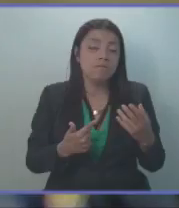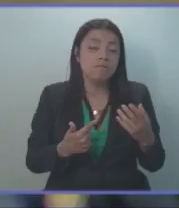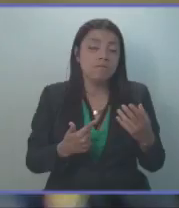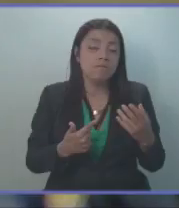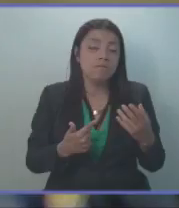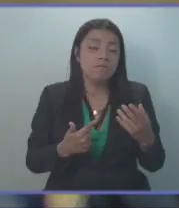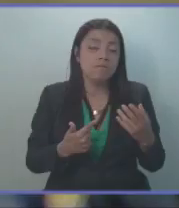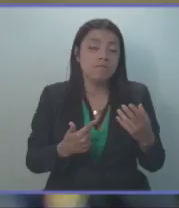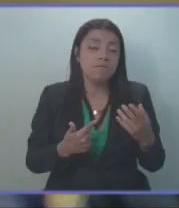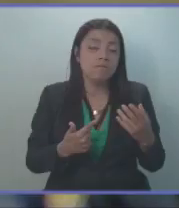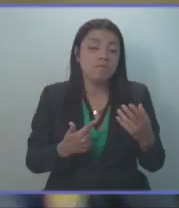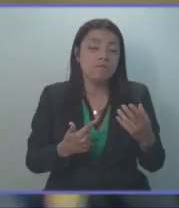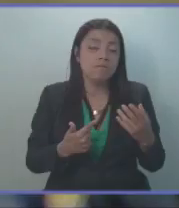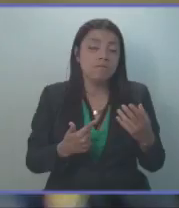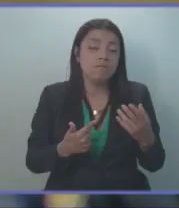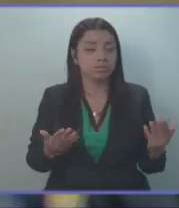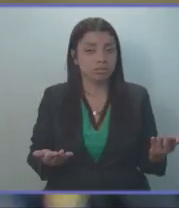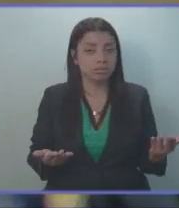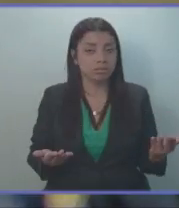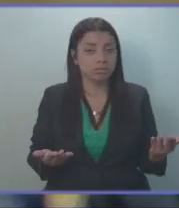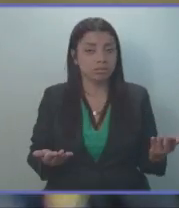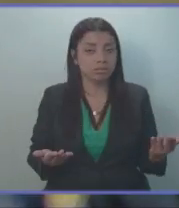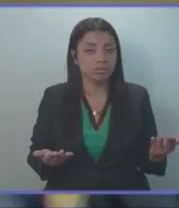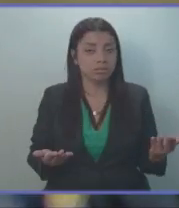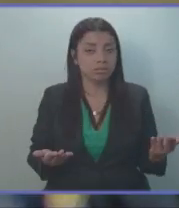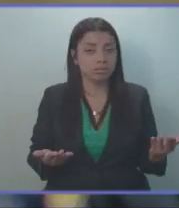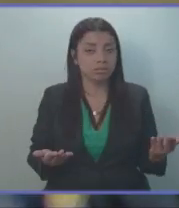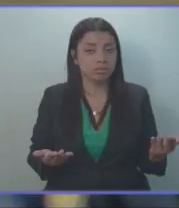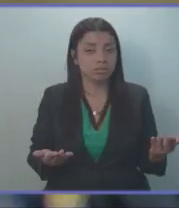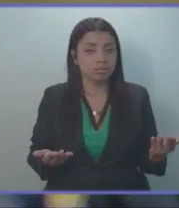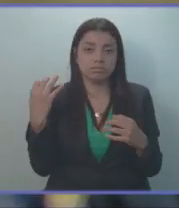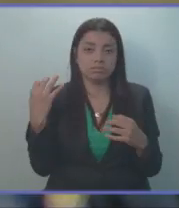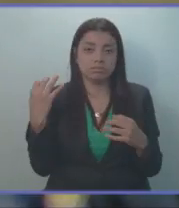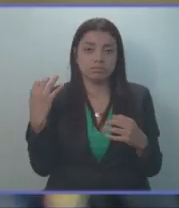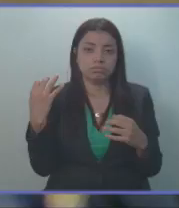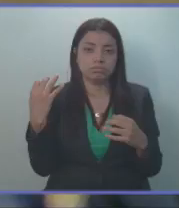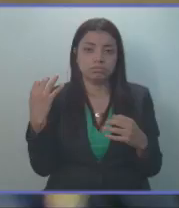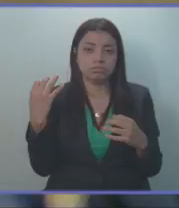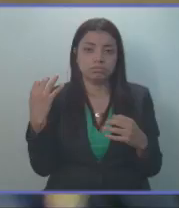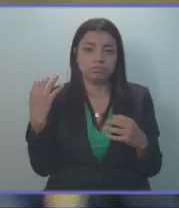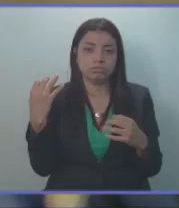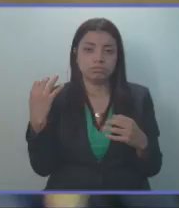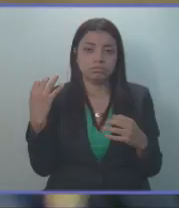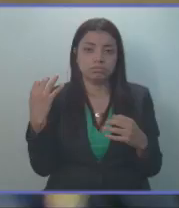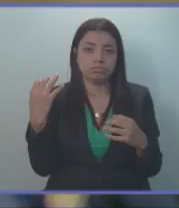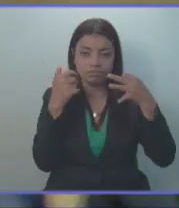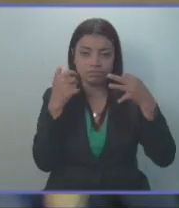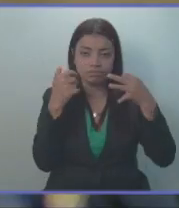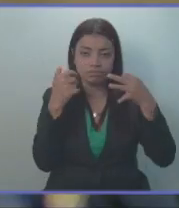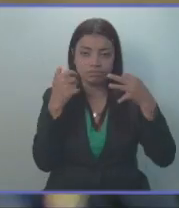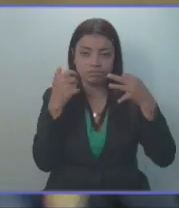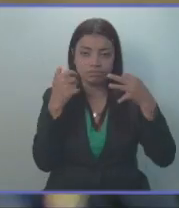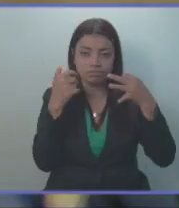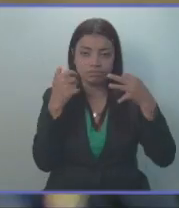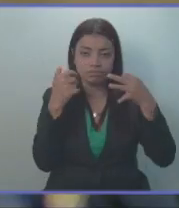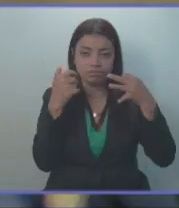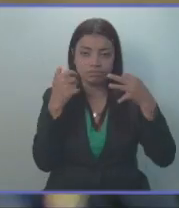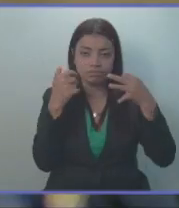jurídica por ausencia de los elementos necesarios para la aplicación del decreto legislativo número